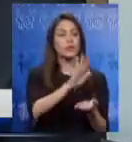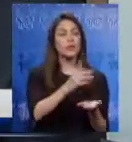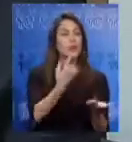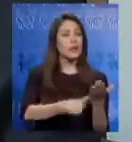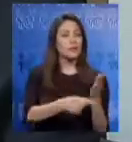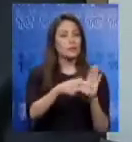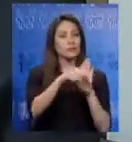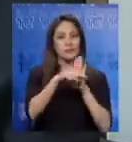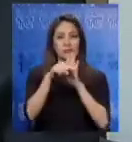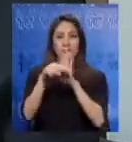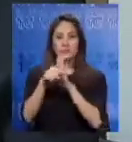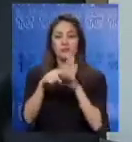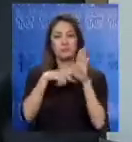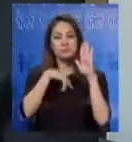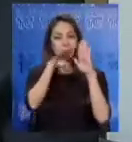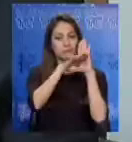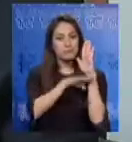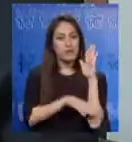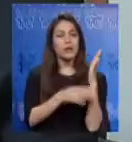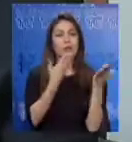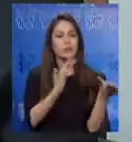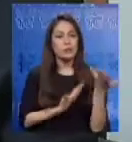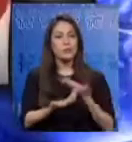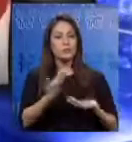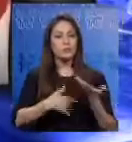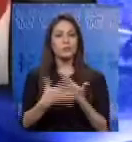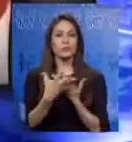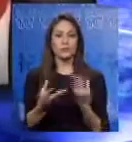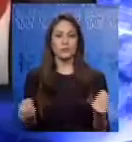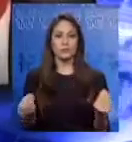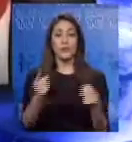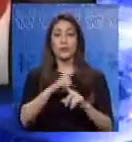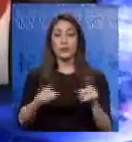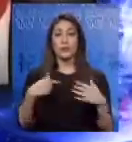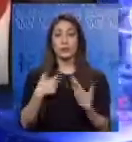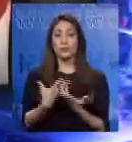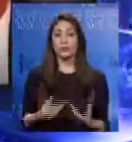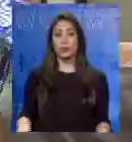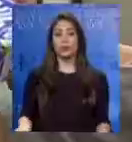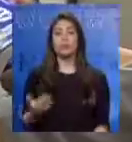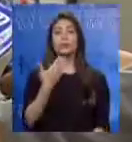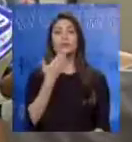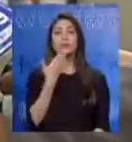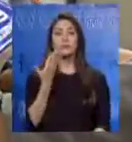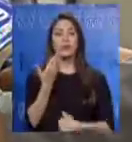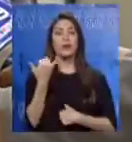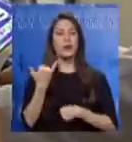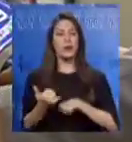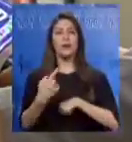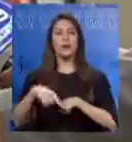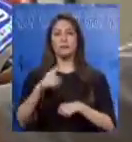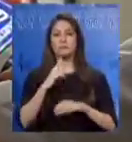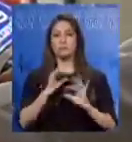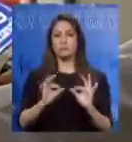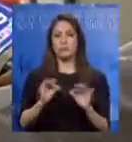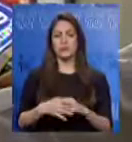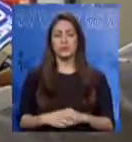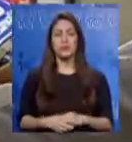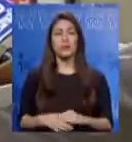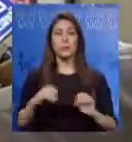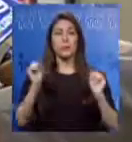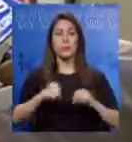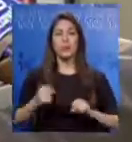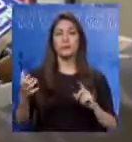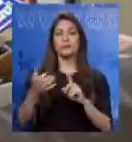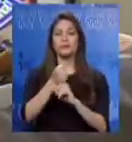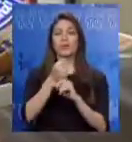respeto, porque todo ayuda a construir el Ecuador que queremos. Soluciones crisis económica. Se lo está haciendo y bastante bien. Tal es así que se han